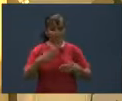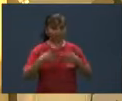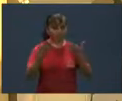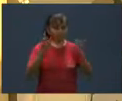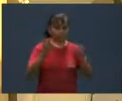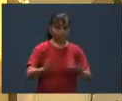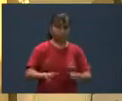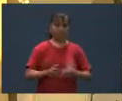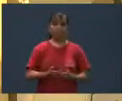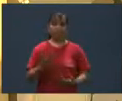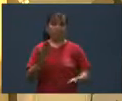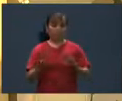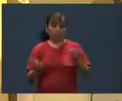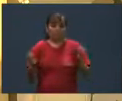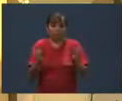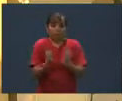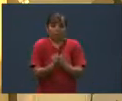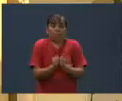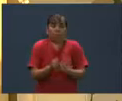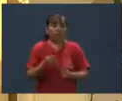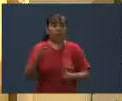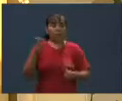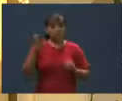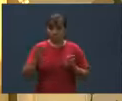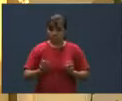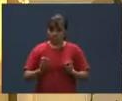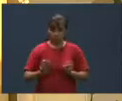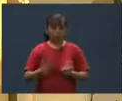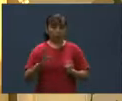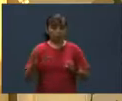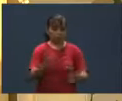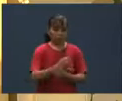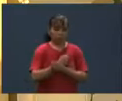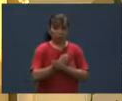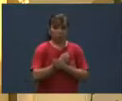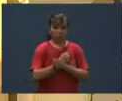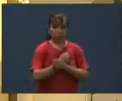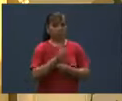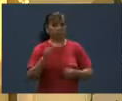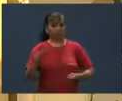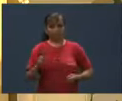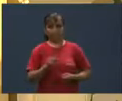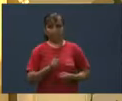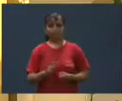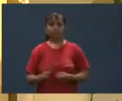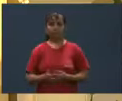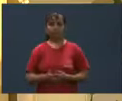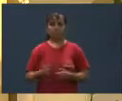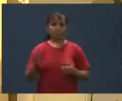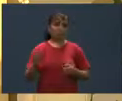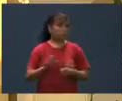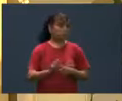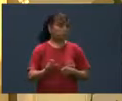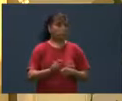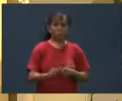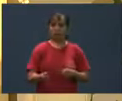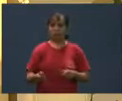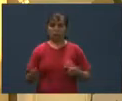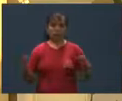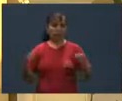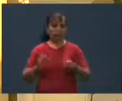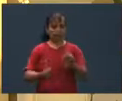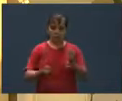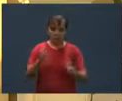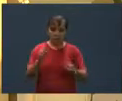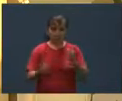una persona, a una casa, a algo que nos agrada demasiado, nos apegamos. Al final también esos son los